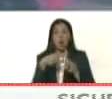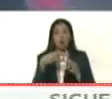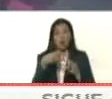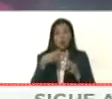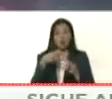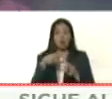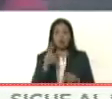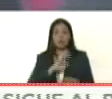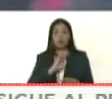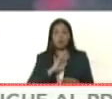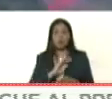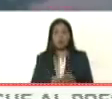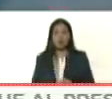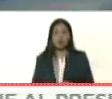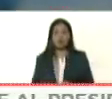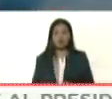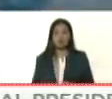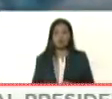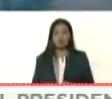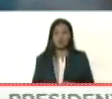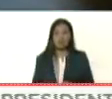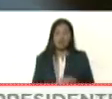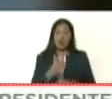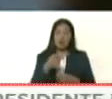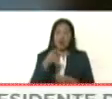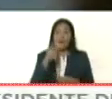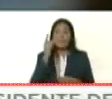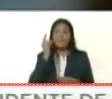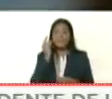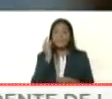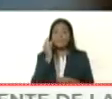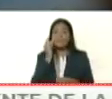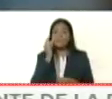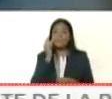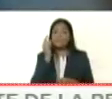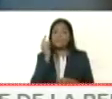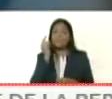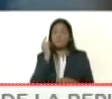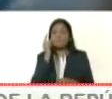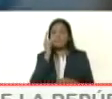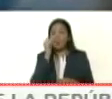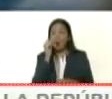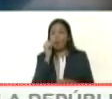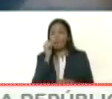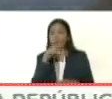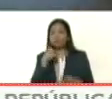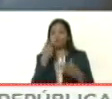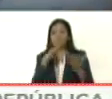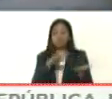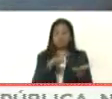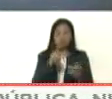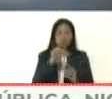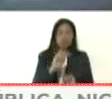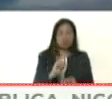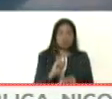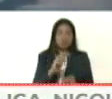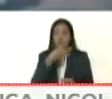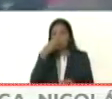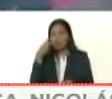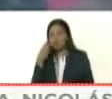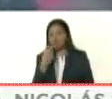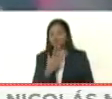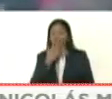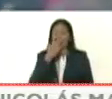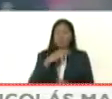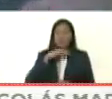Penélope. En la habitación del hotel ya estaba una persona fallecida, que es el asistente de Freddy Superlano, y el